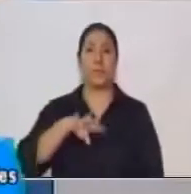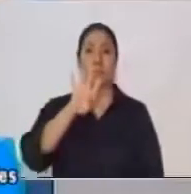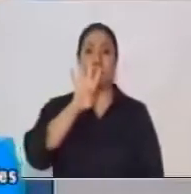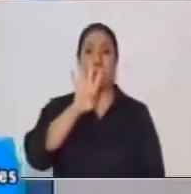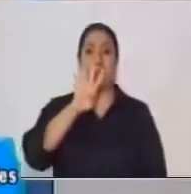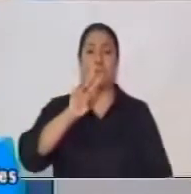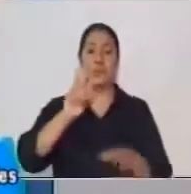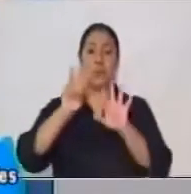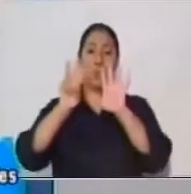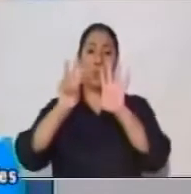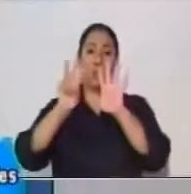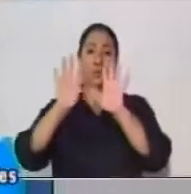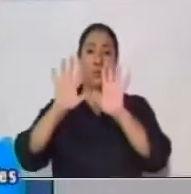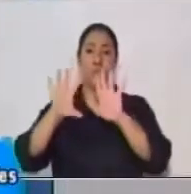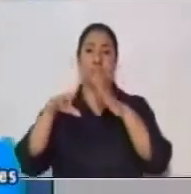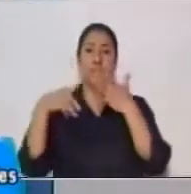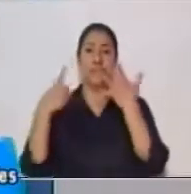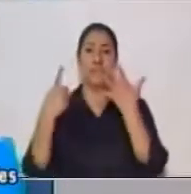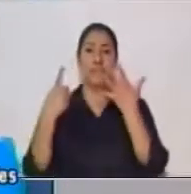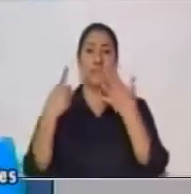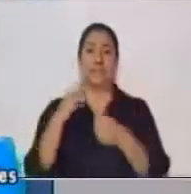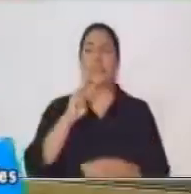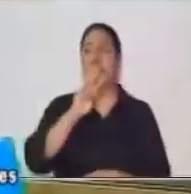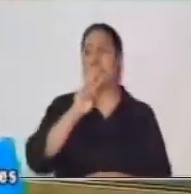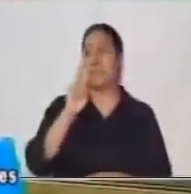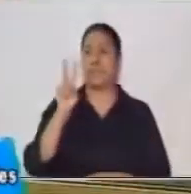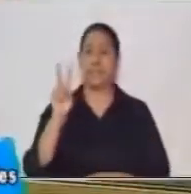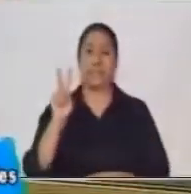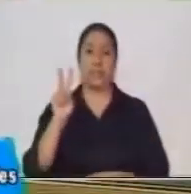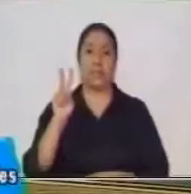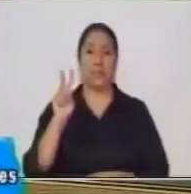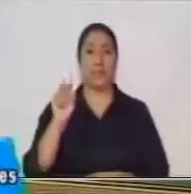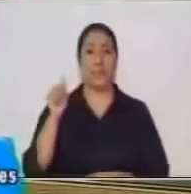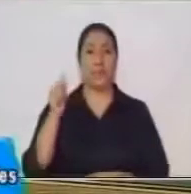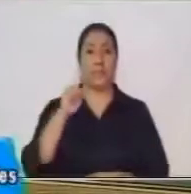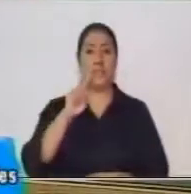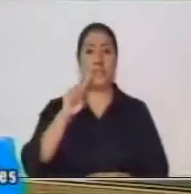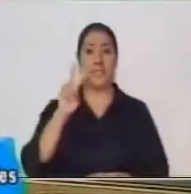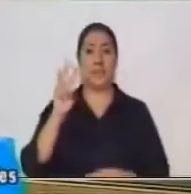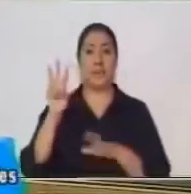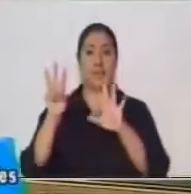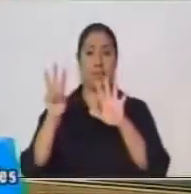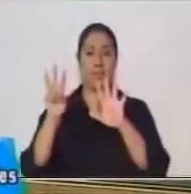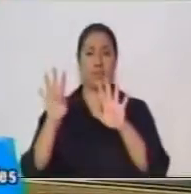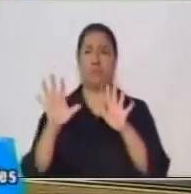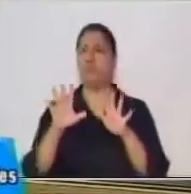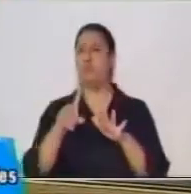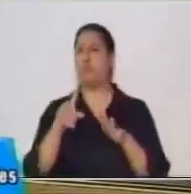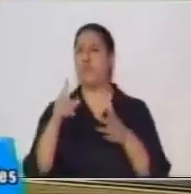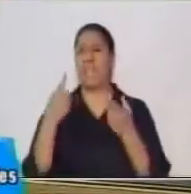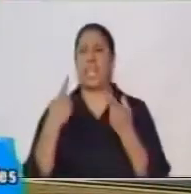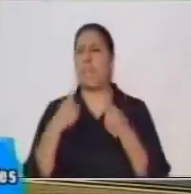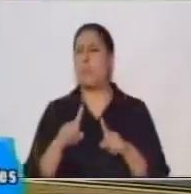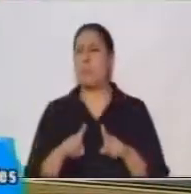4, 8, 16, 32 y 128. ¿Qué crees tú que está pasando